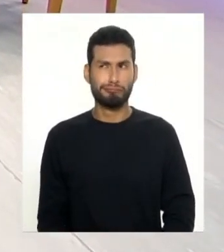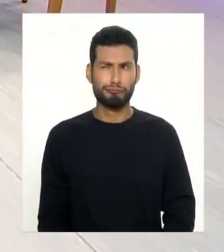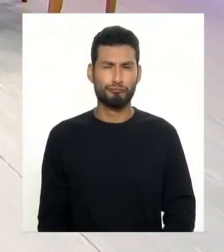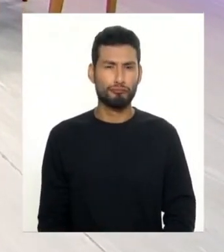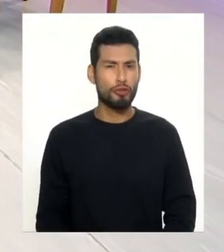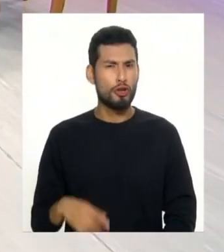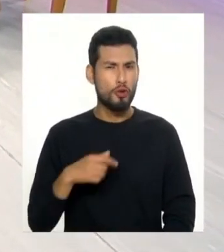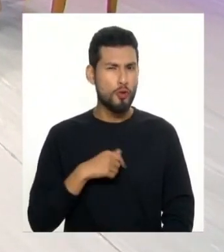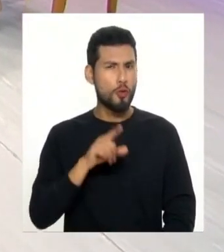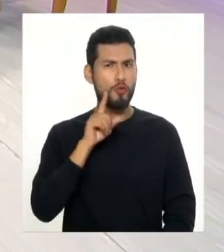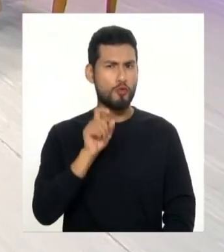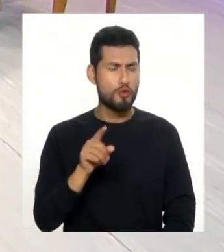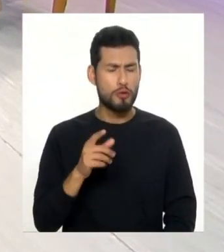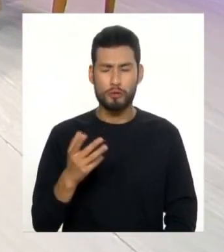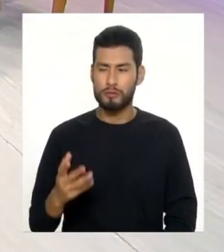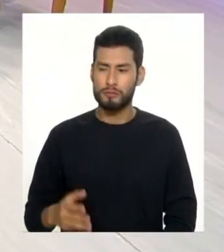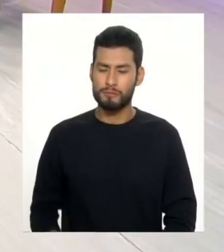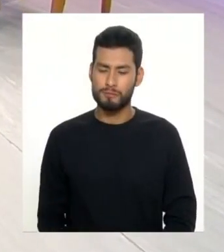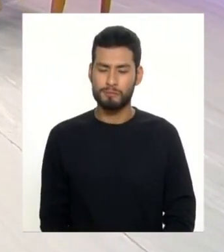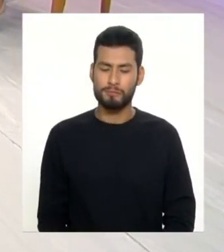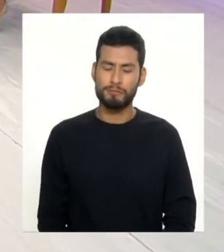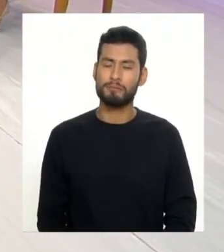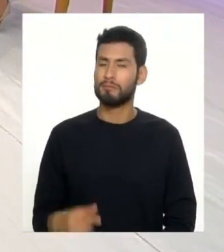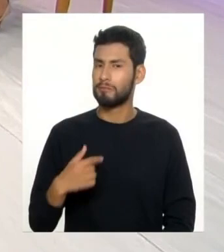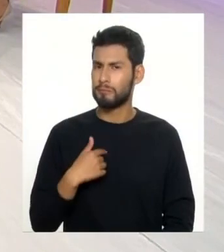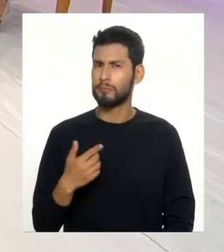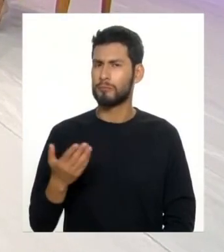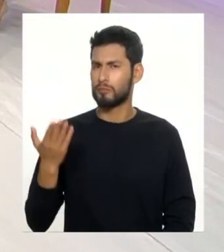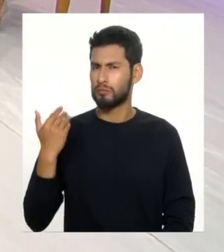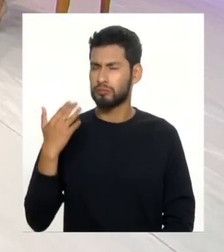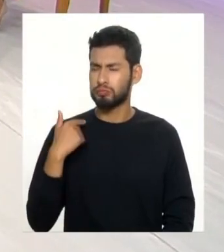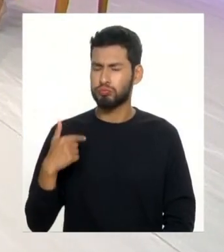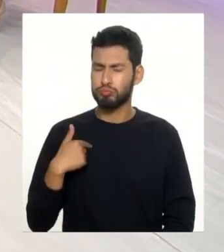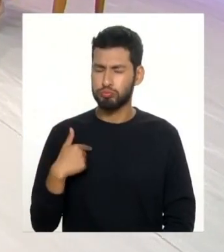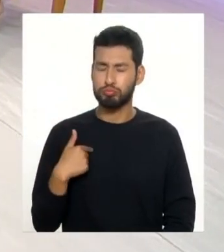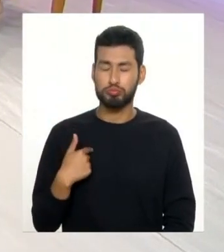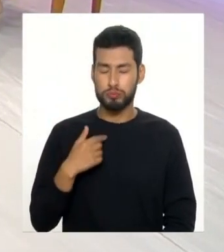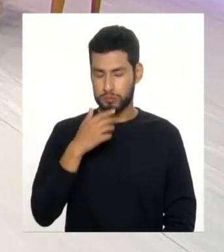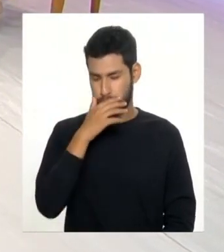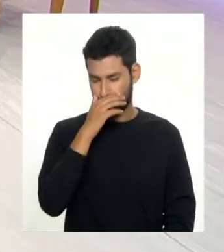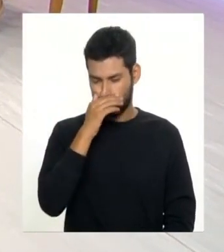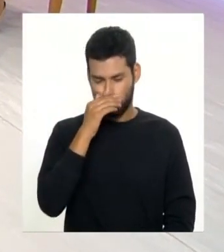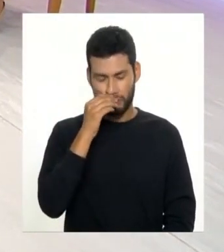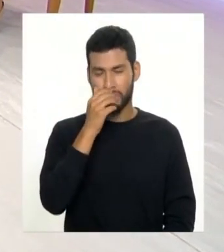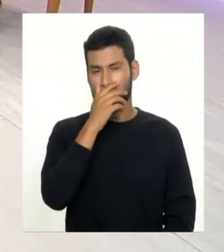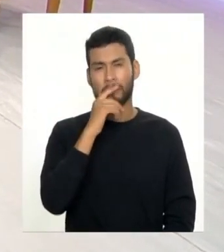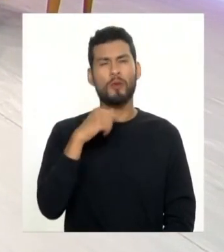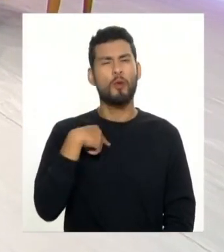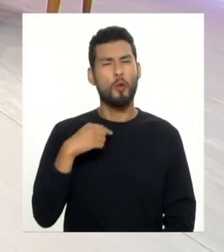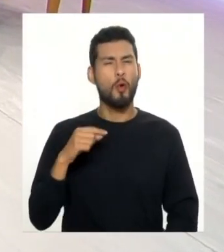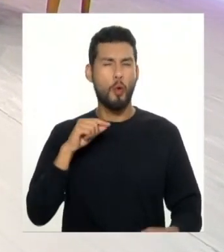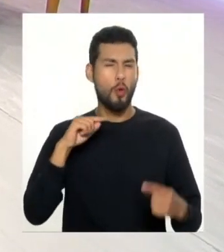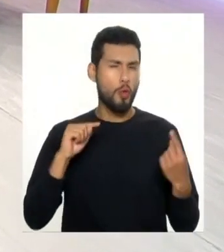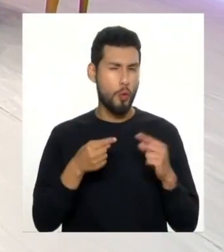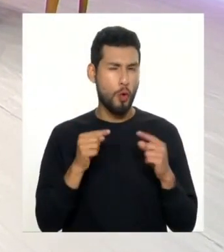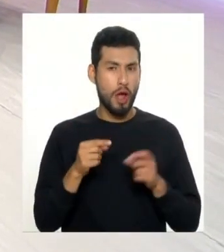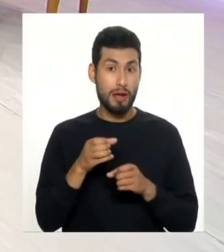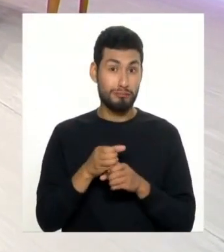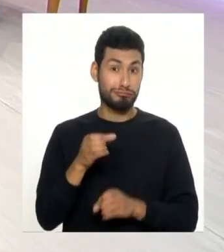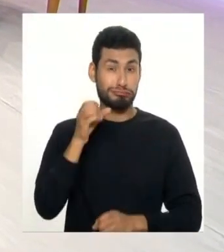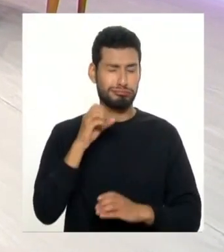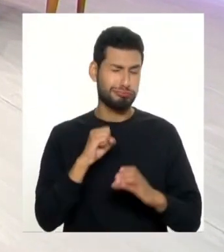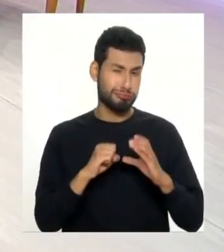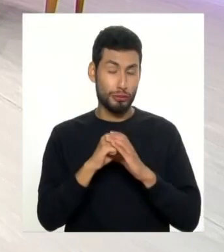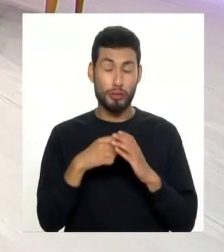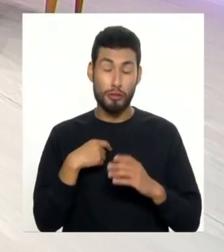La consulta es ya varias oportunidades me ha dado este dolor, hernia discal. Ya me han detectado